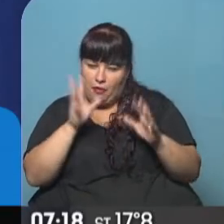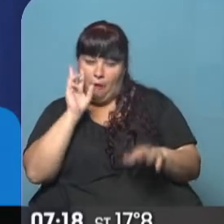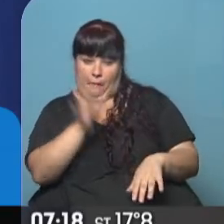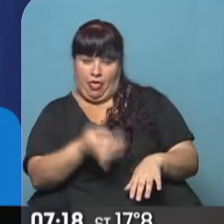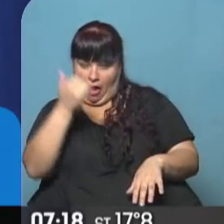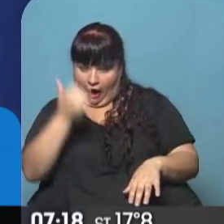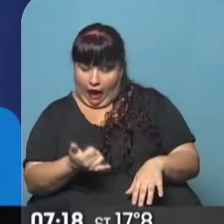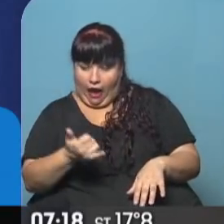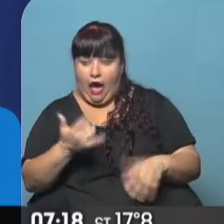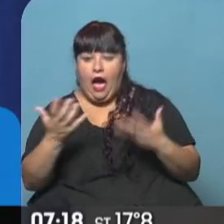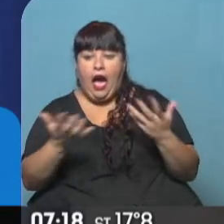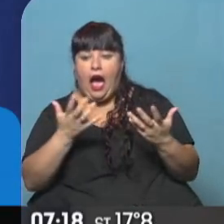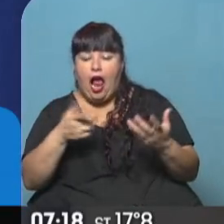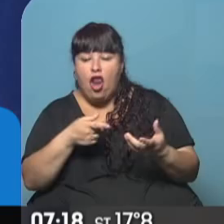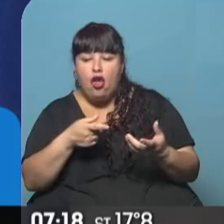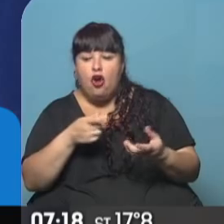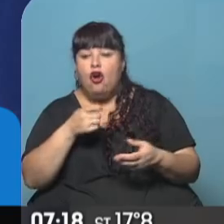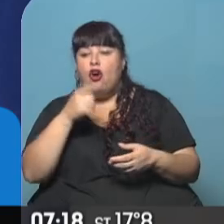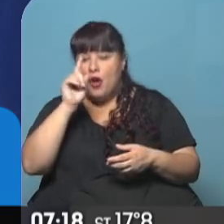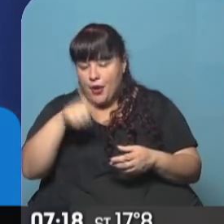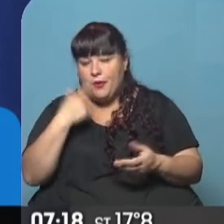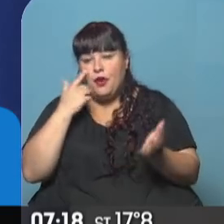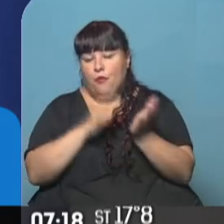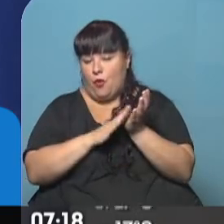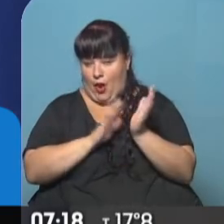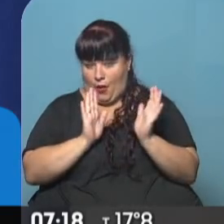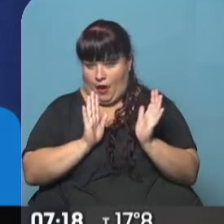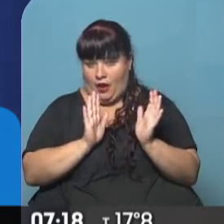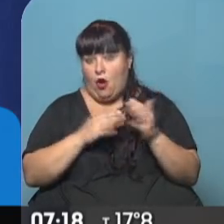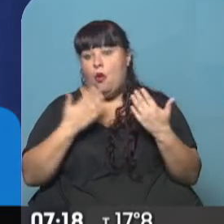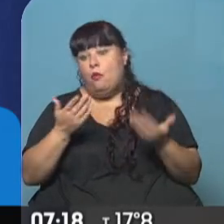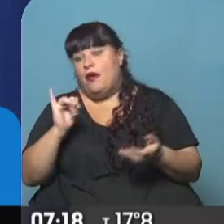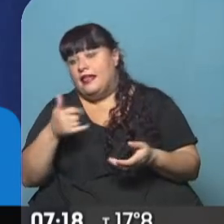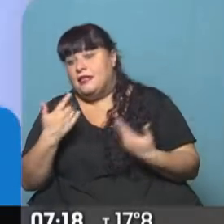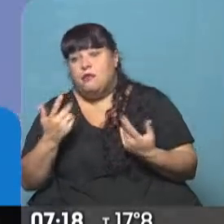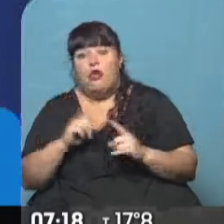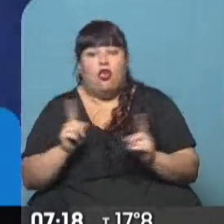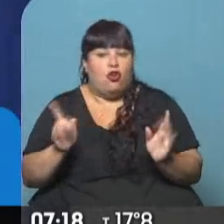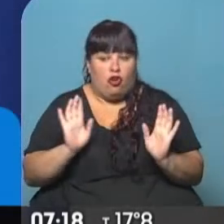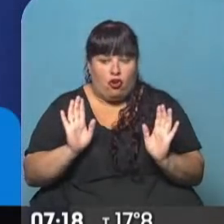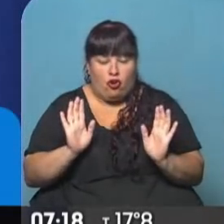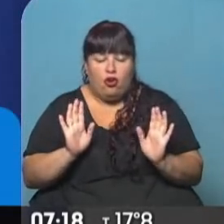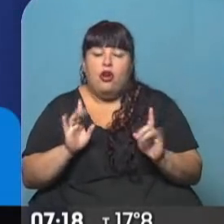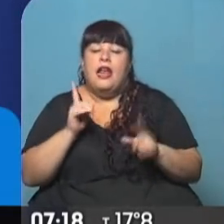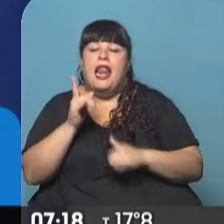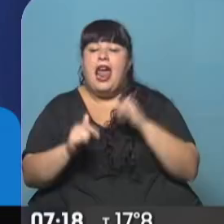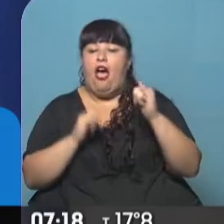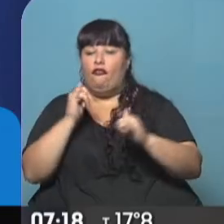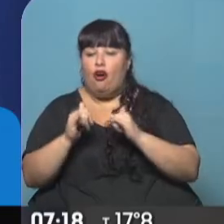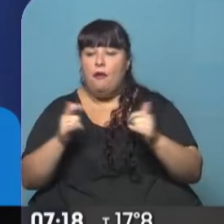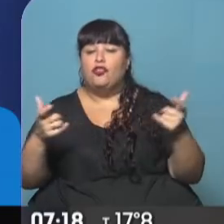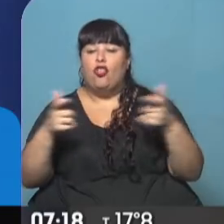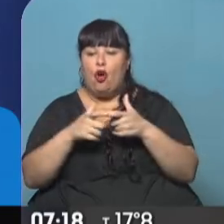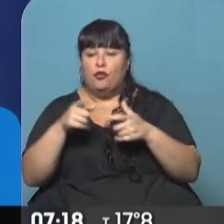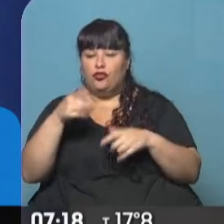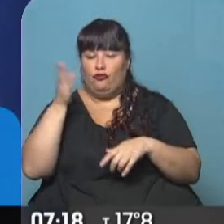visualmente se percibe algo que genere una evidencia. Puede que sí, puede que no. Tanto la información de la comitiva